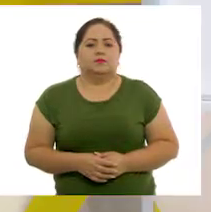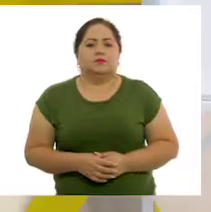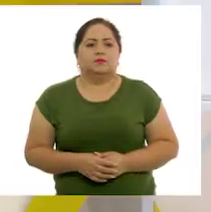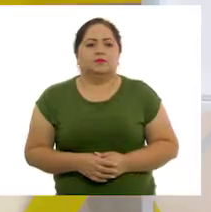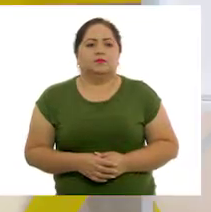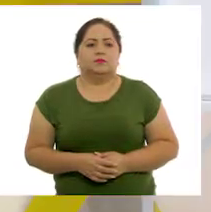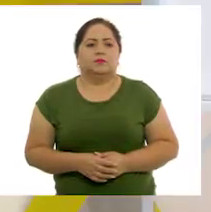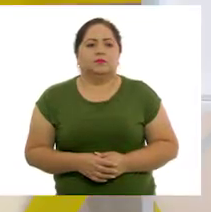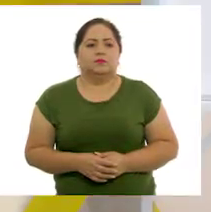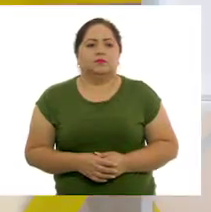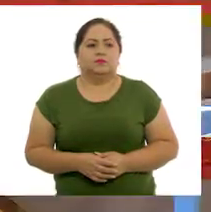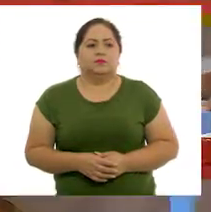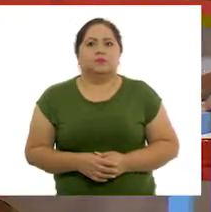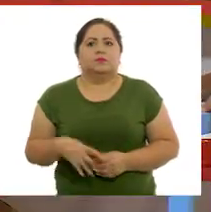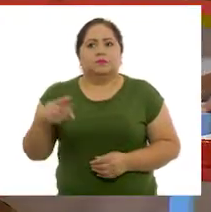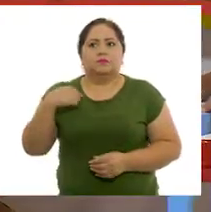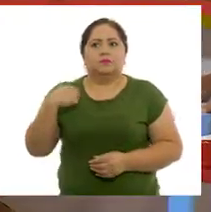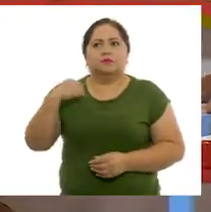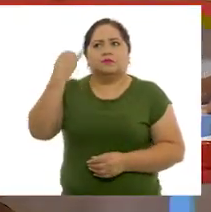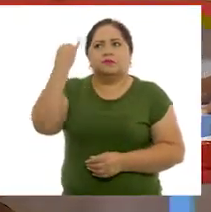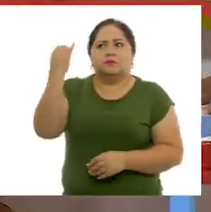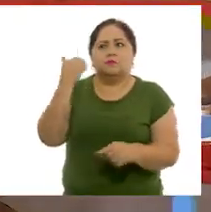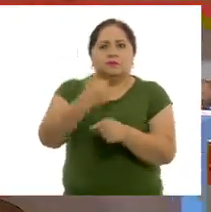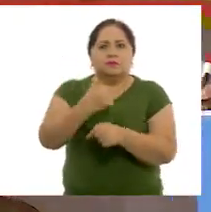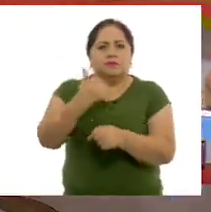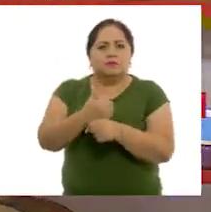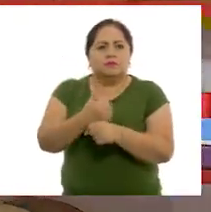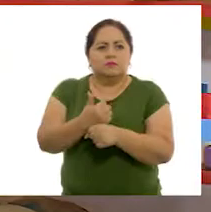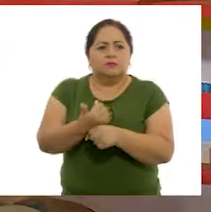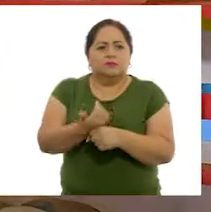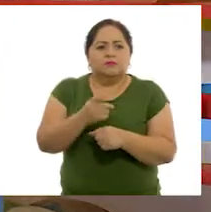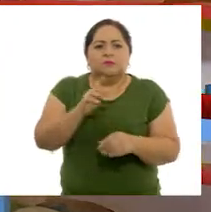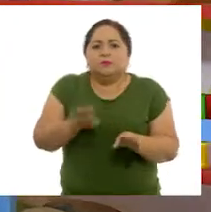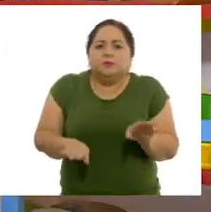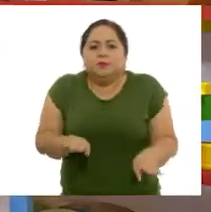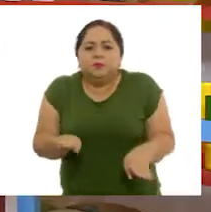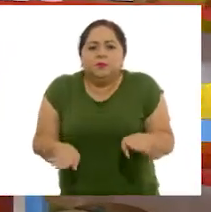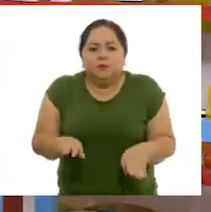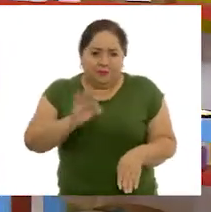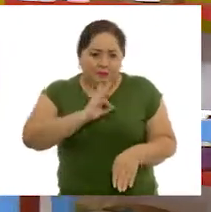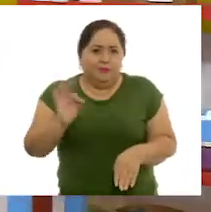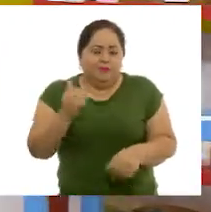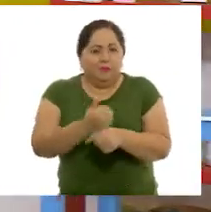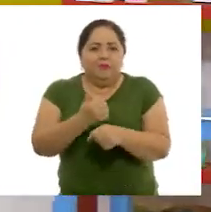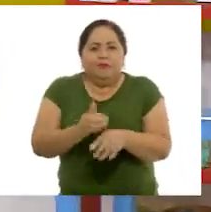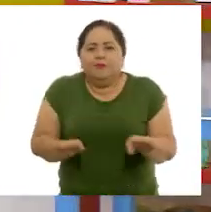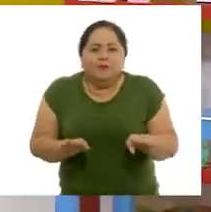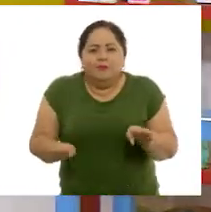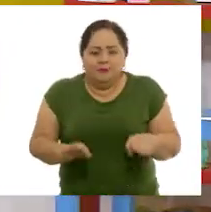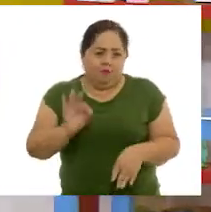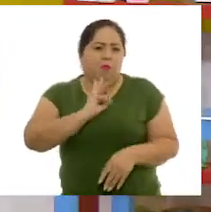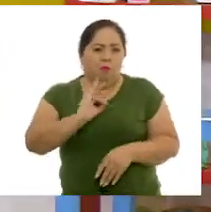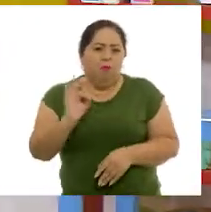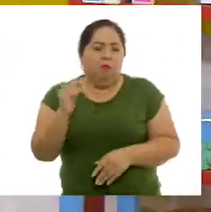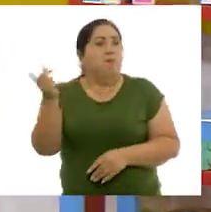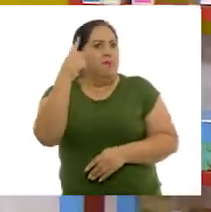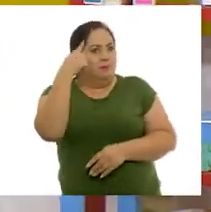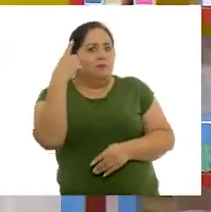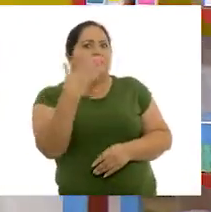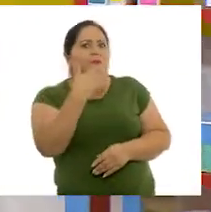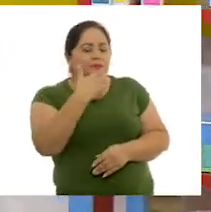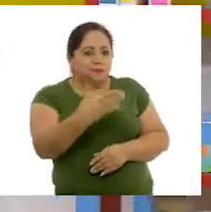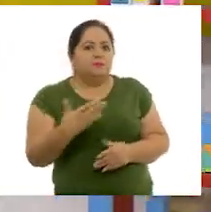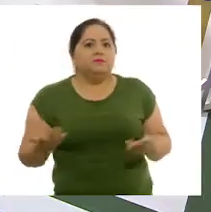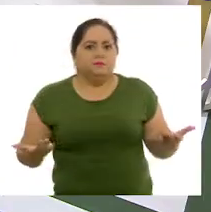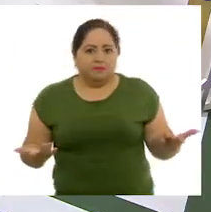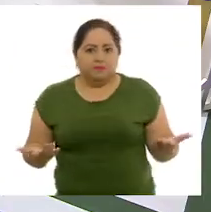Hermanito ratón. Se me ocurrió que la abuelita podría ser la abuelita pingüino. Ah, excelente. Déjame, vamos a ponerle aquí